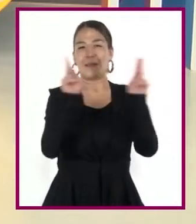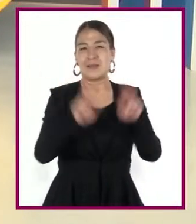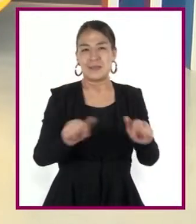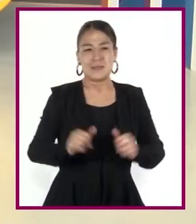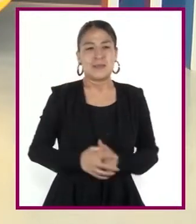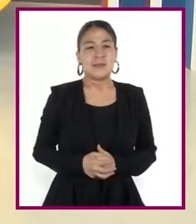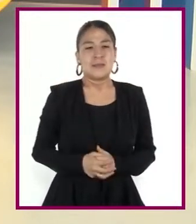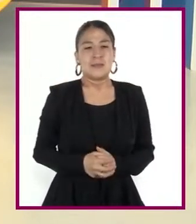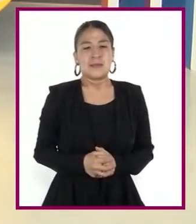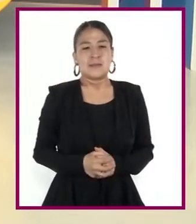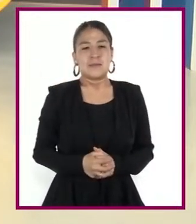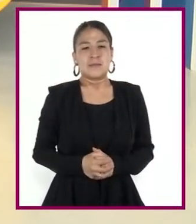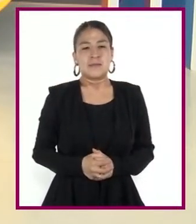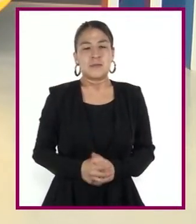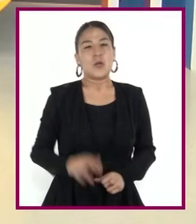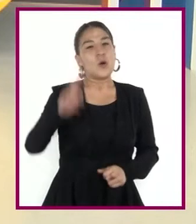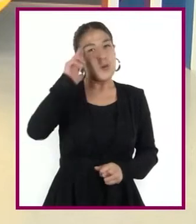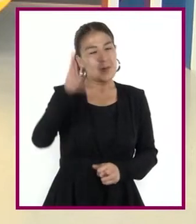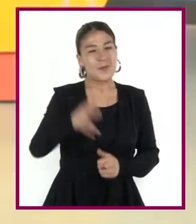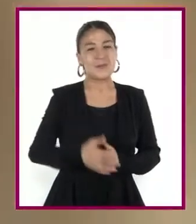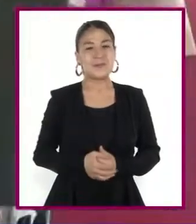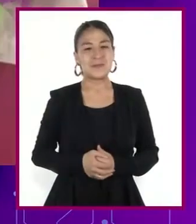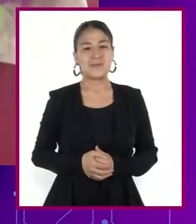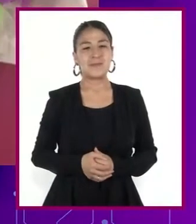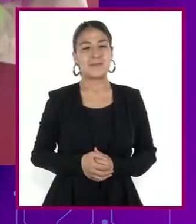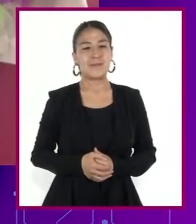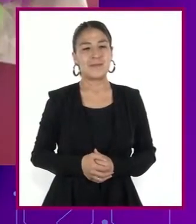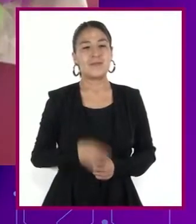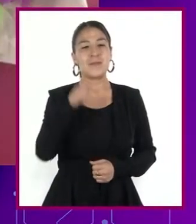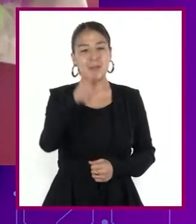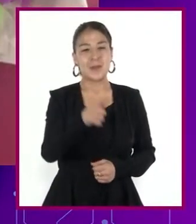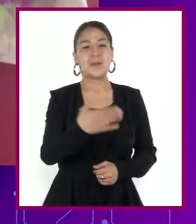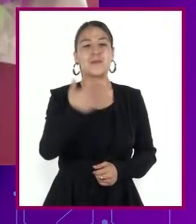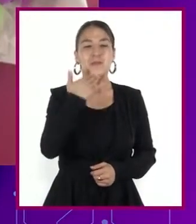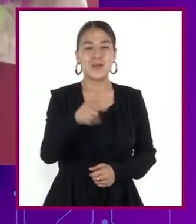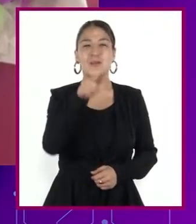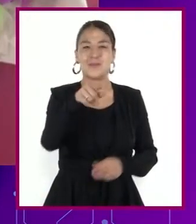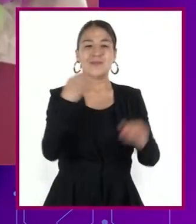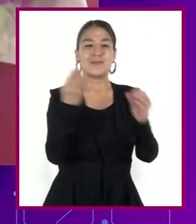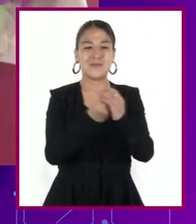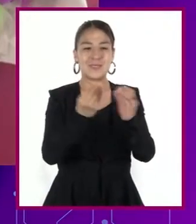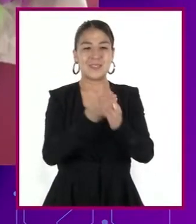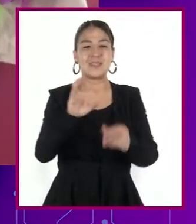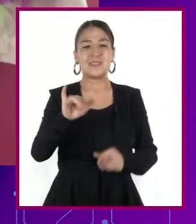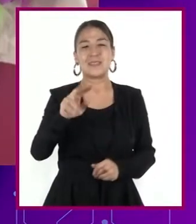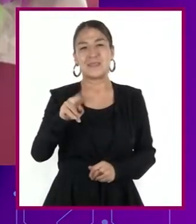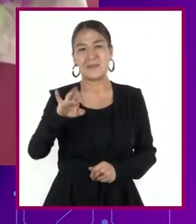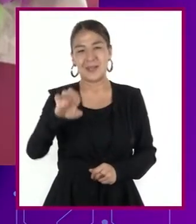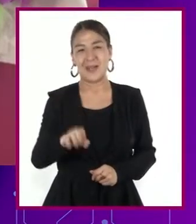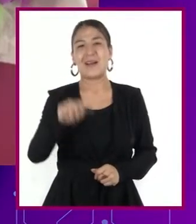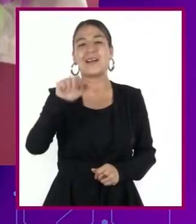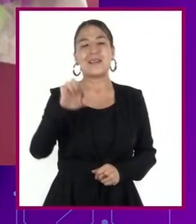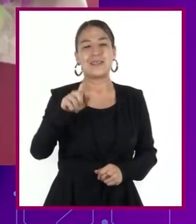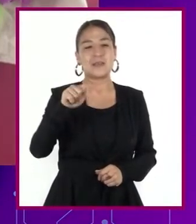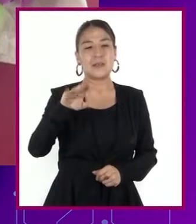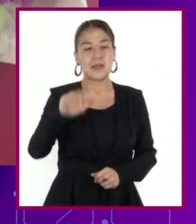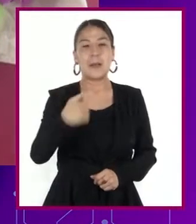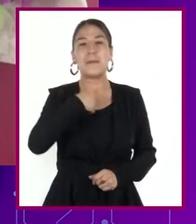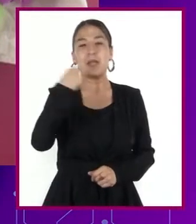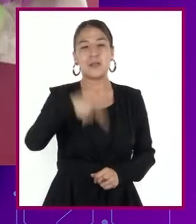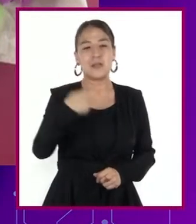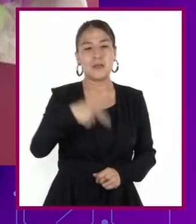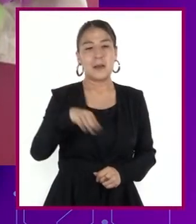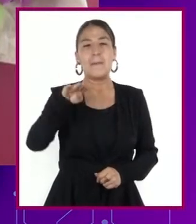pacífica. Hola chicos, espero continúen pasándola muy bien en su clase de formación cívica y ética. Mi nombre